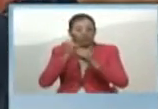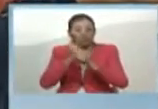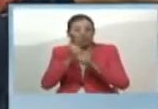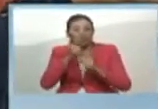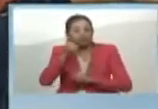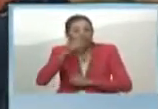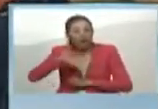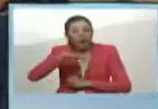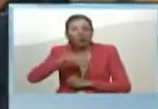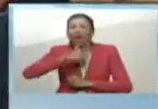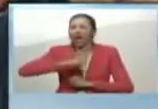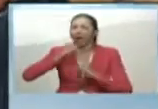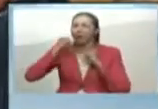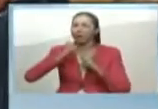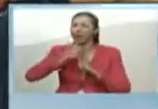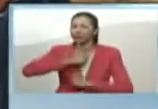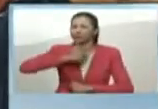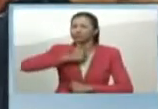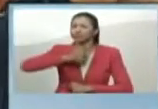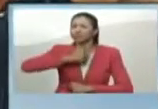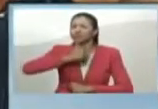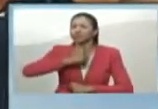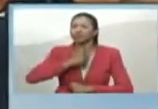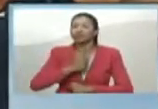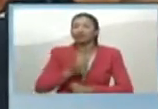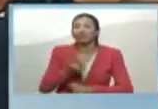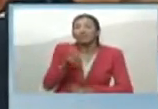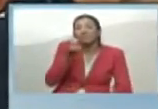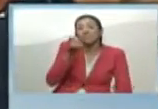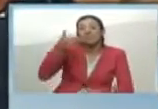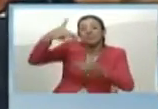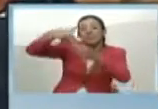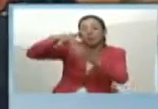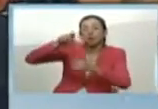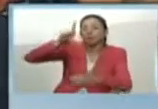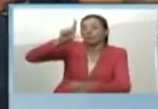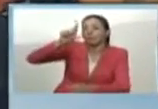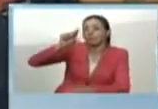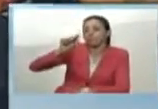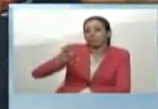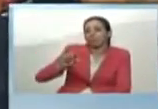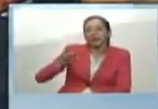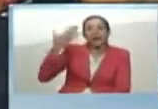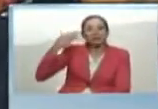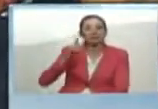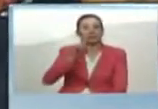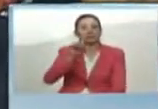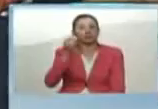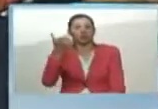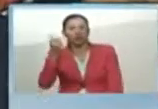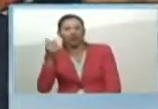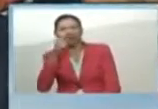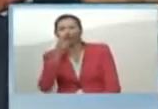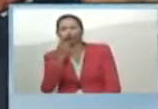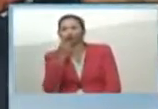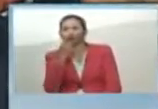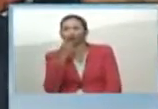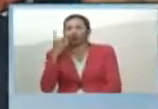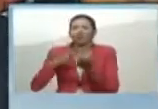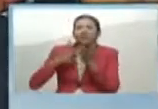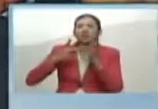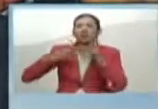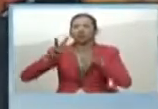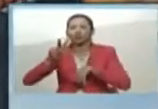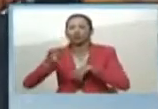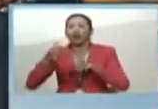Ha resistido la caída de los precios del petróleo, que estaban en 110 en el 2012, en 100, a estar